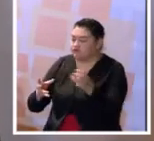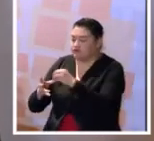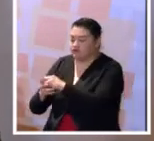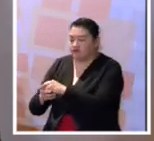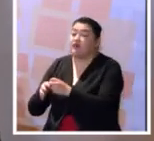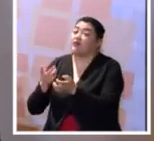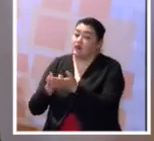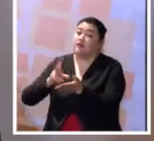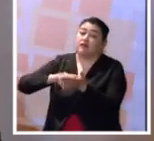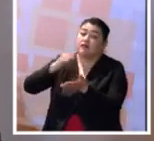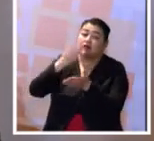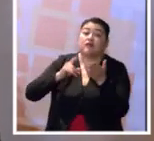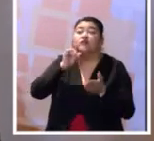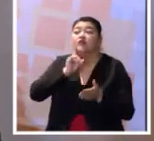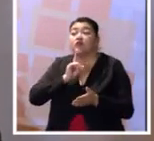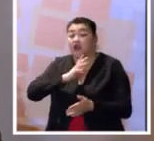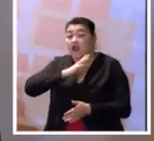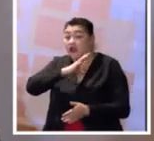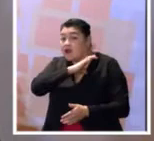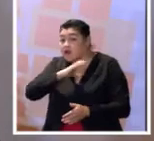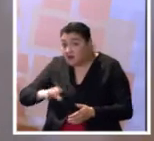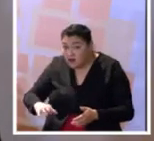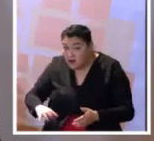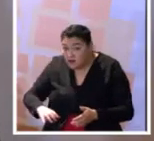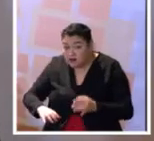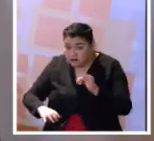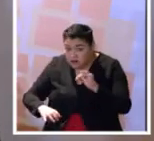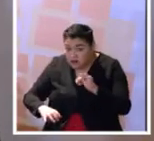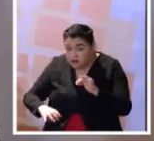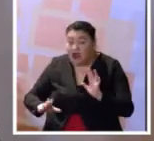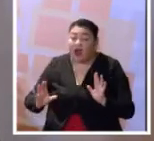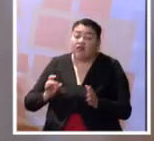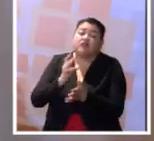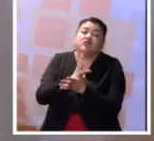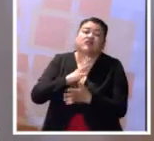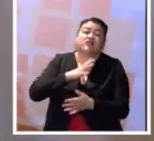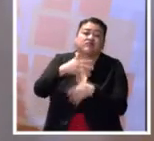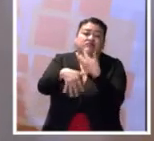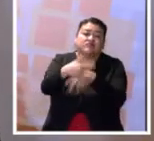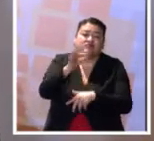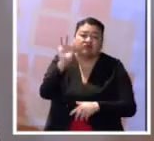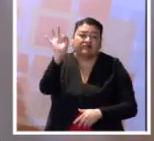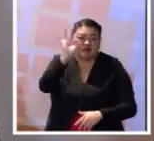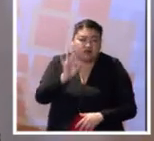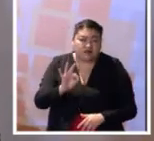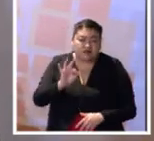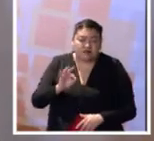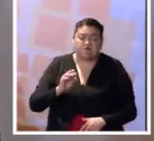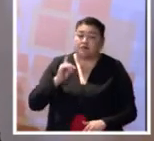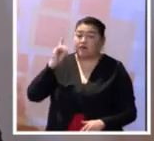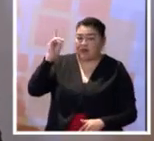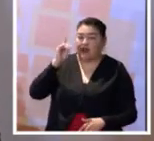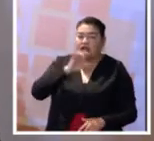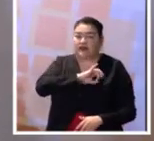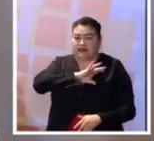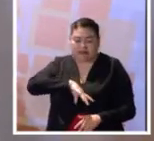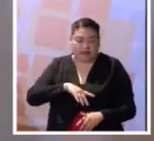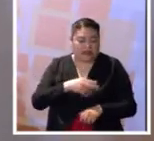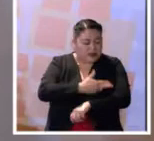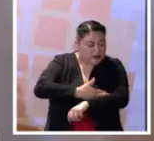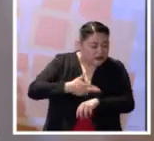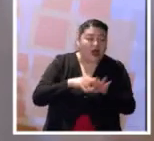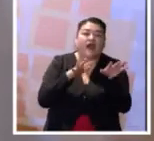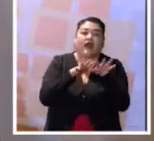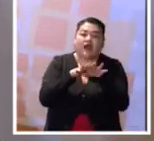mujeres, que teníamos un 15%. Entonces, cambiaron el sistema y entonces